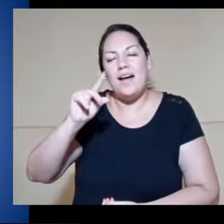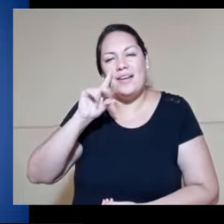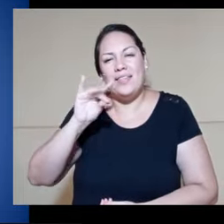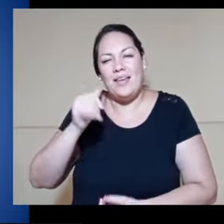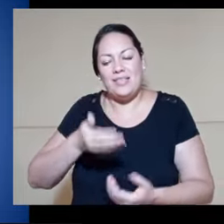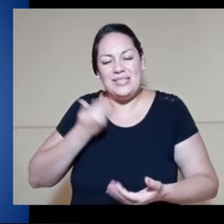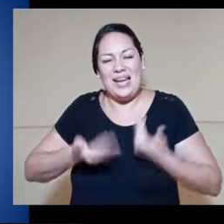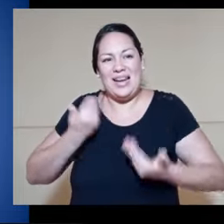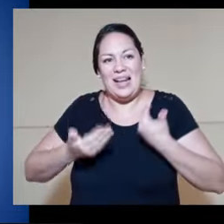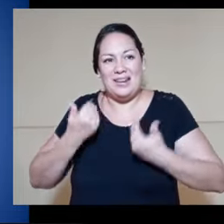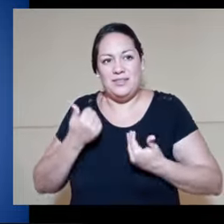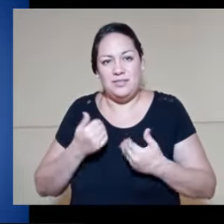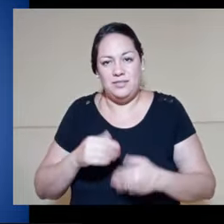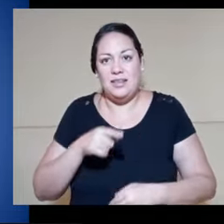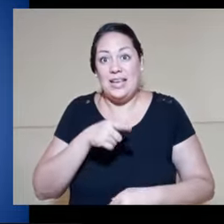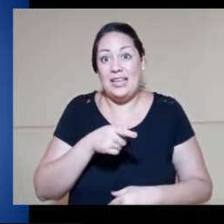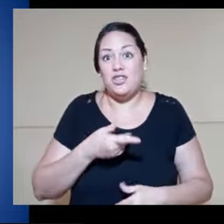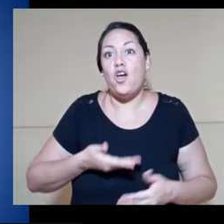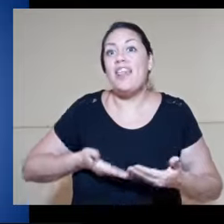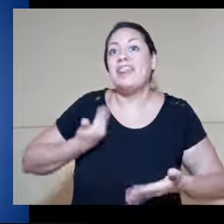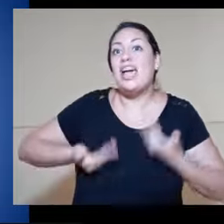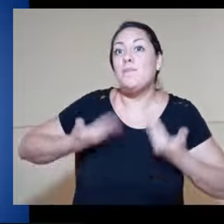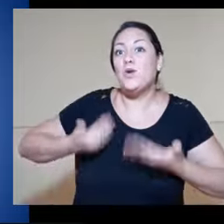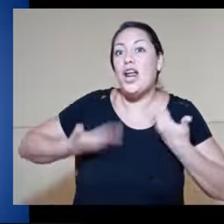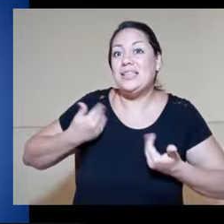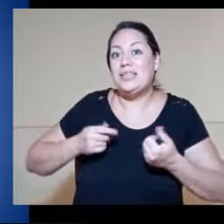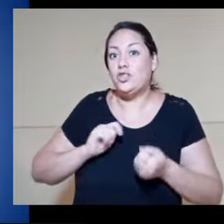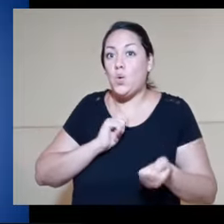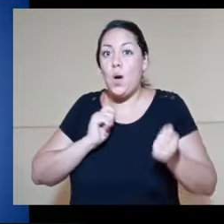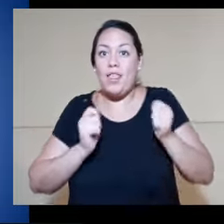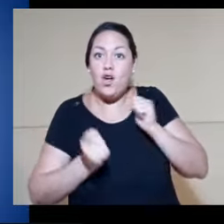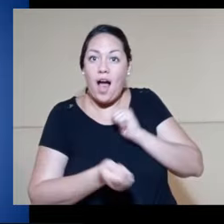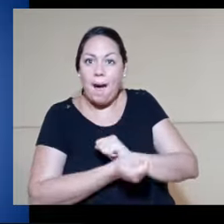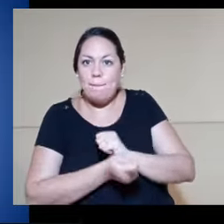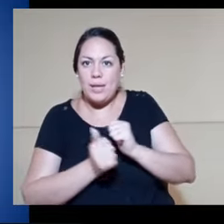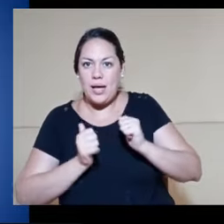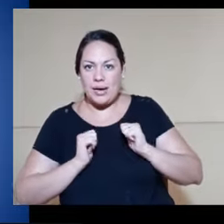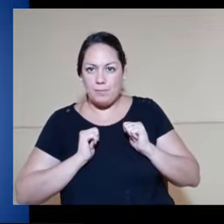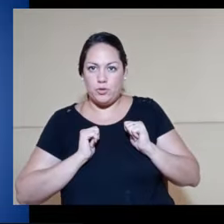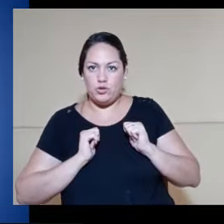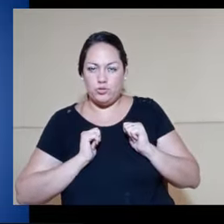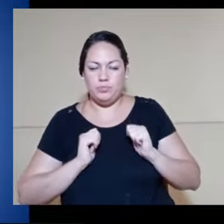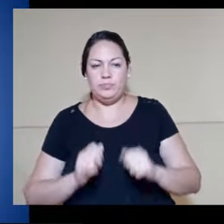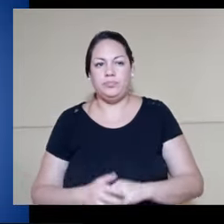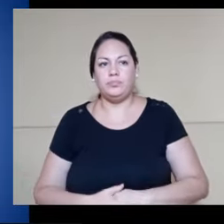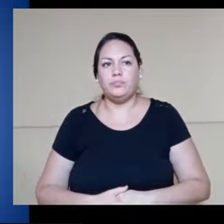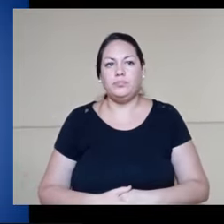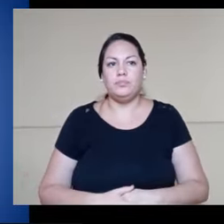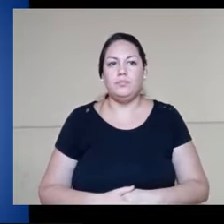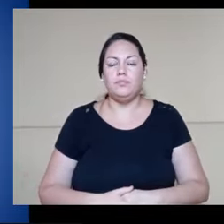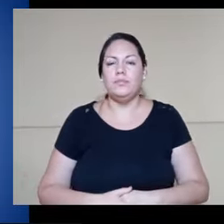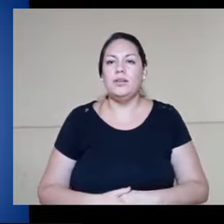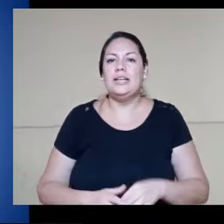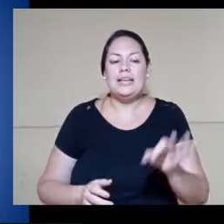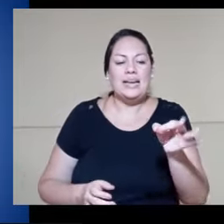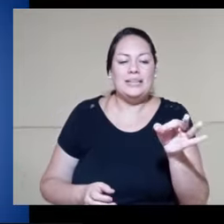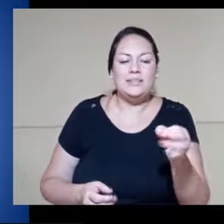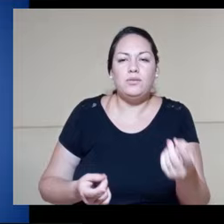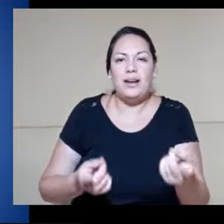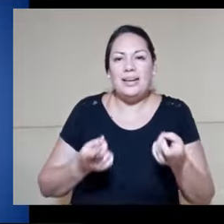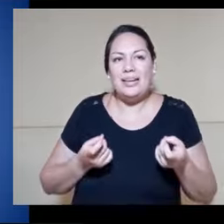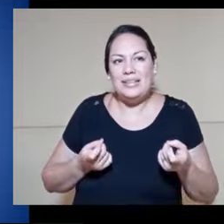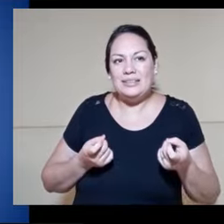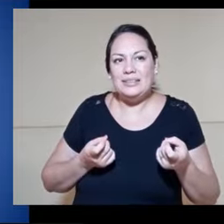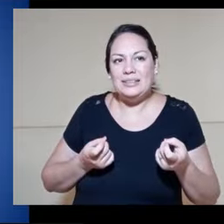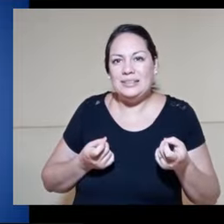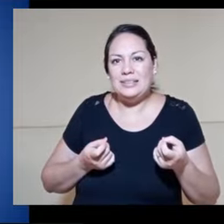adentro quedó más positiva. Se invirtió la polaridad. Eso se llama despolarización. La célula, la